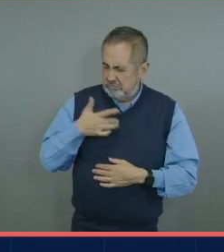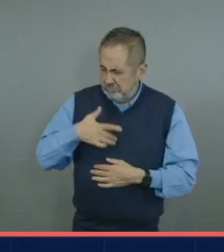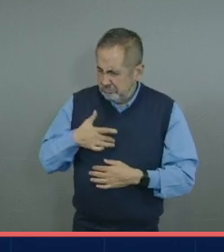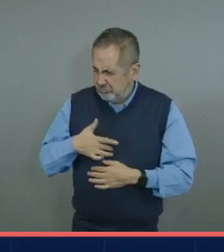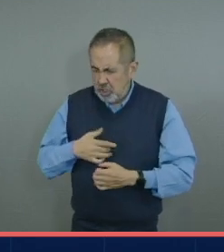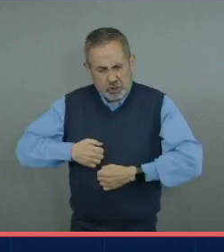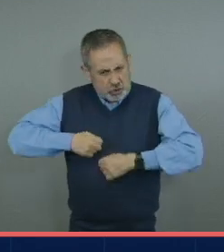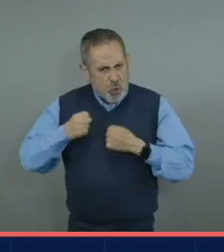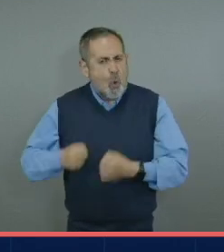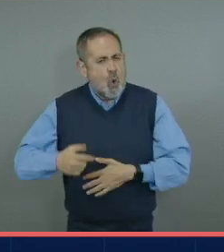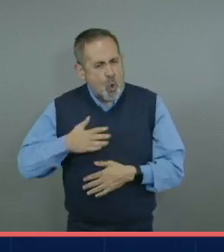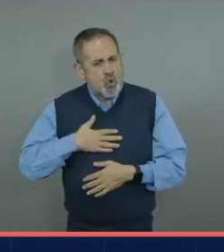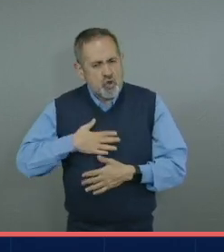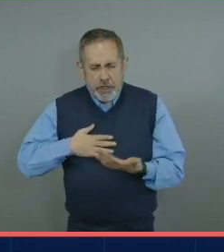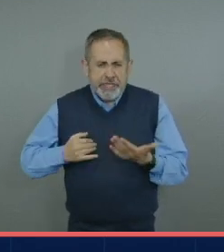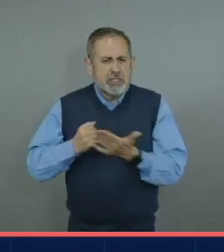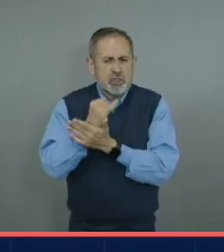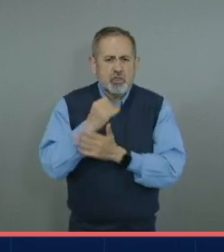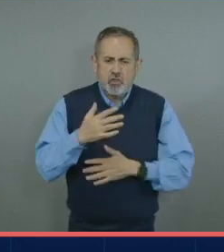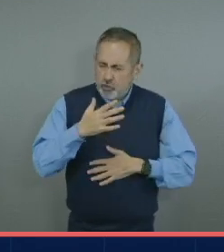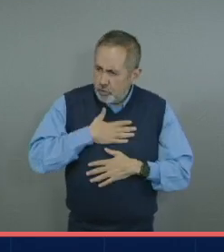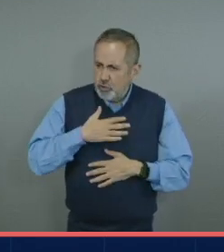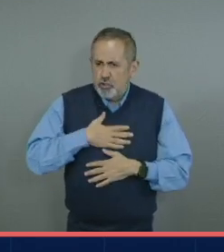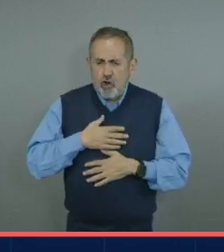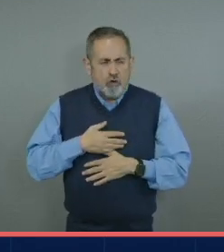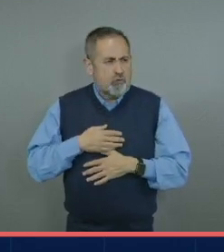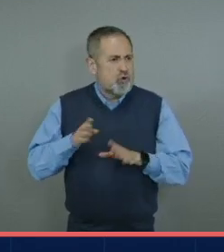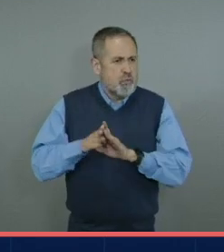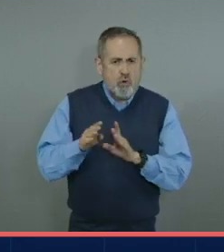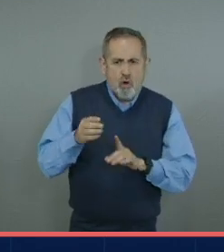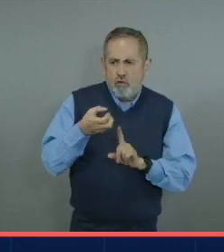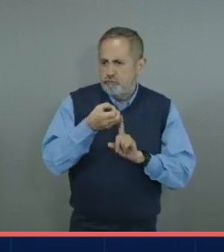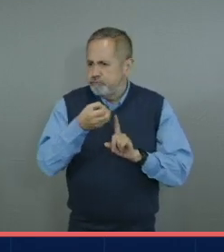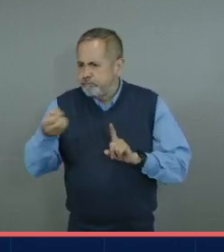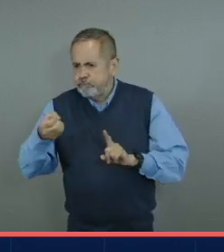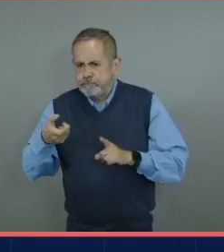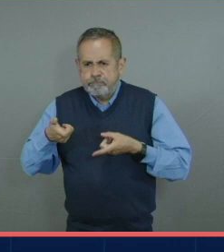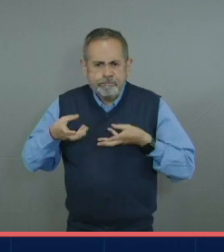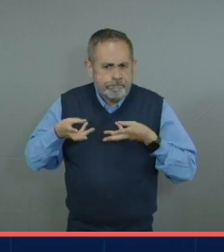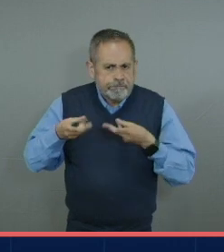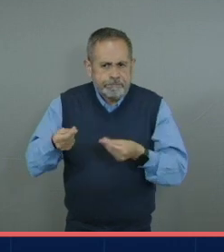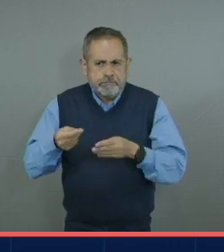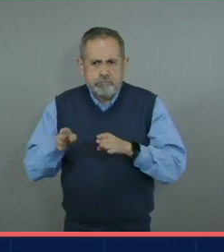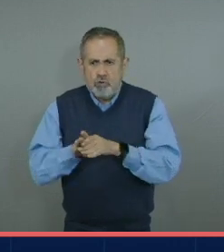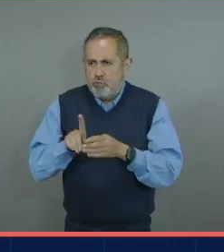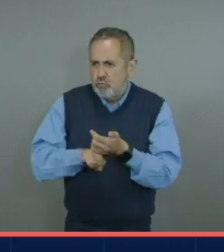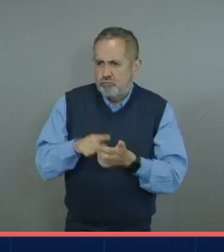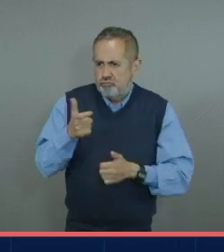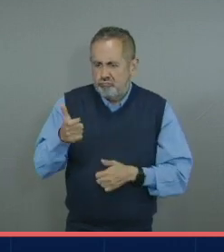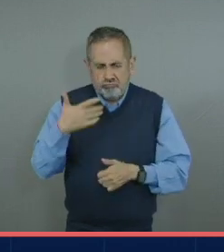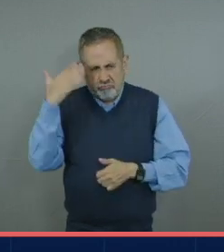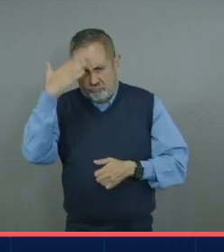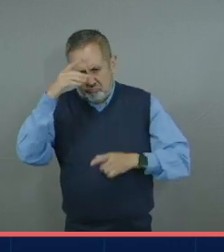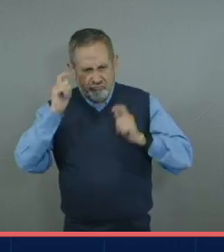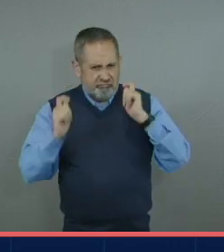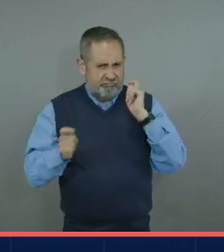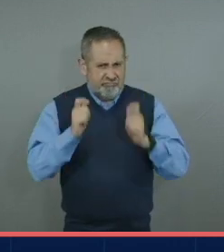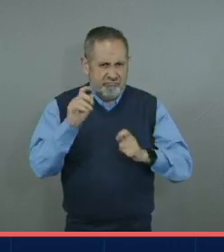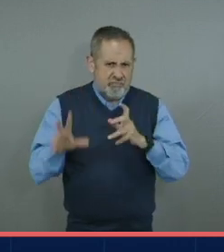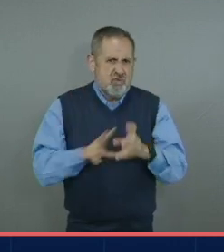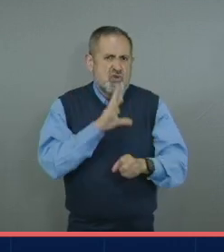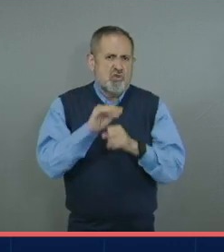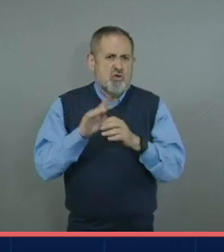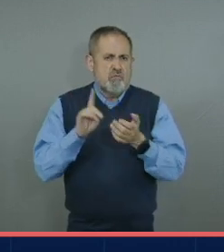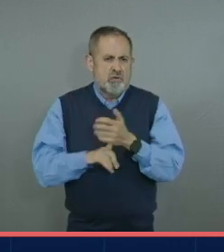tomen la decisión de poner orden en sus finanzas personales y comportarse justamente como lo están viendo en pantalla,